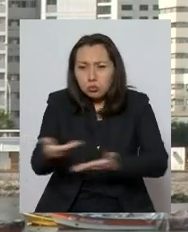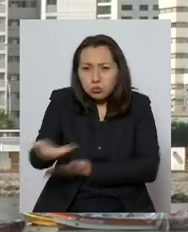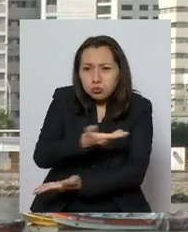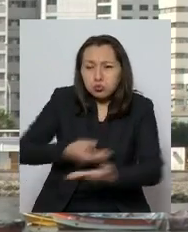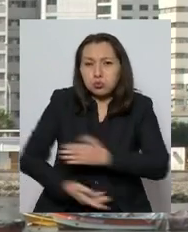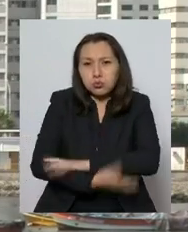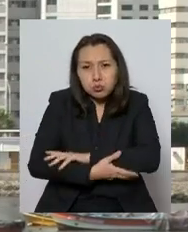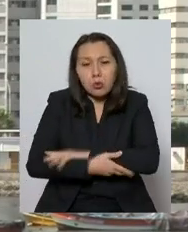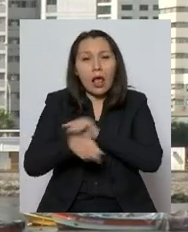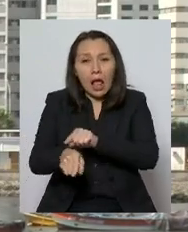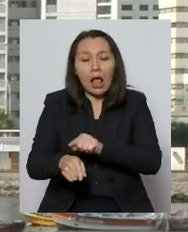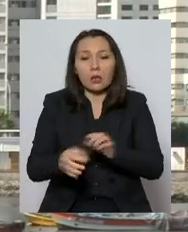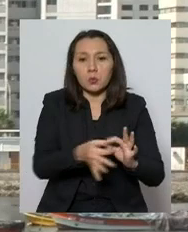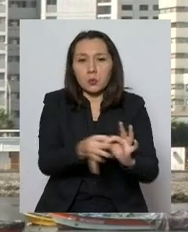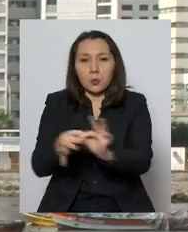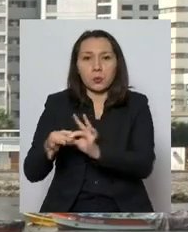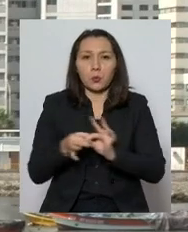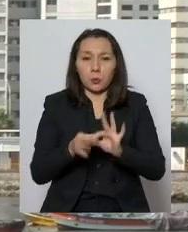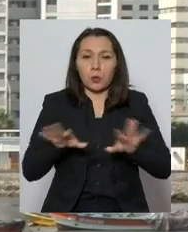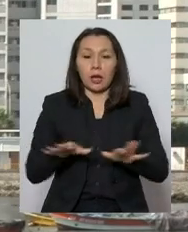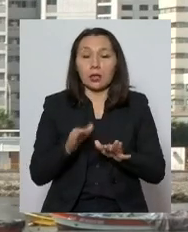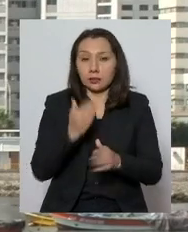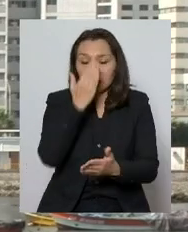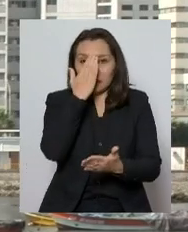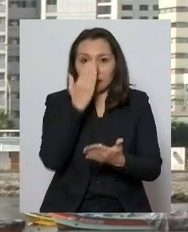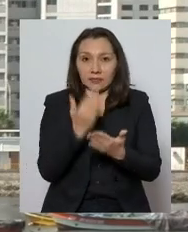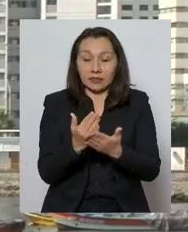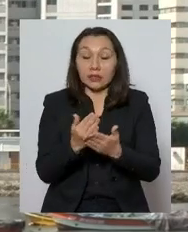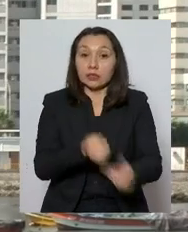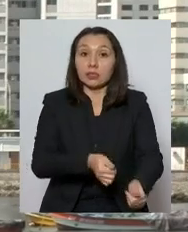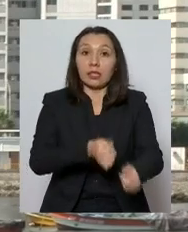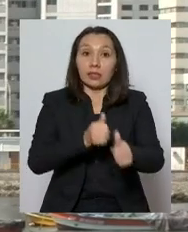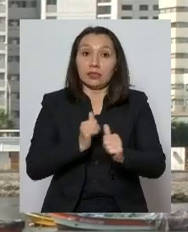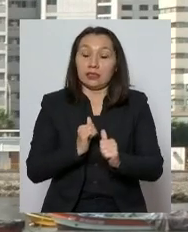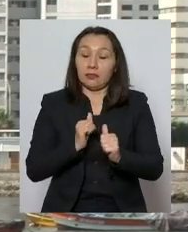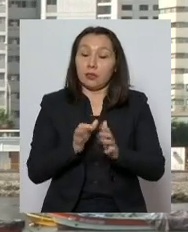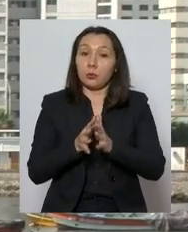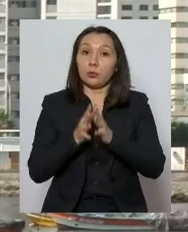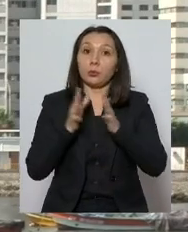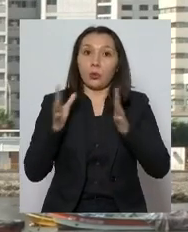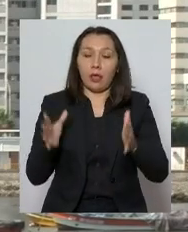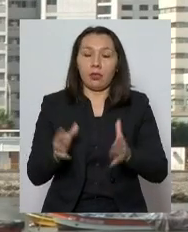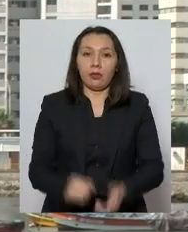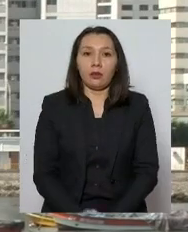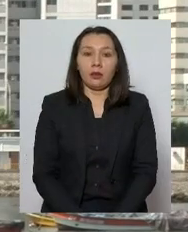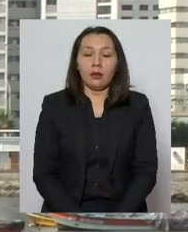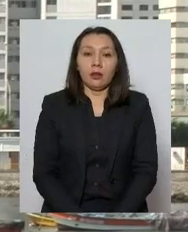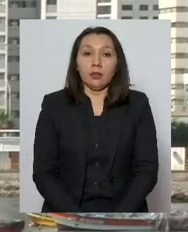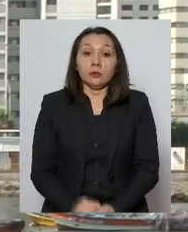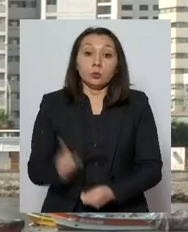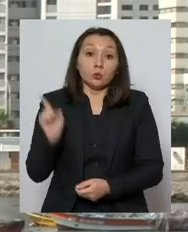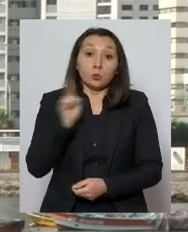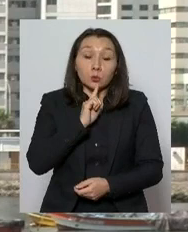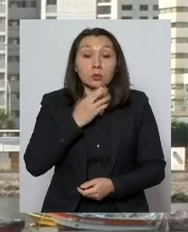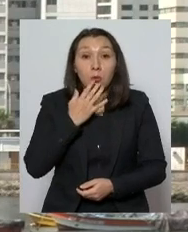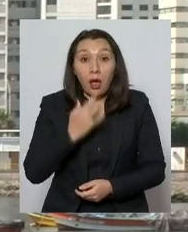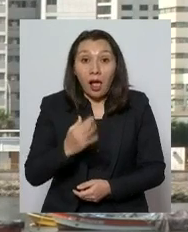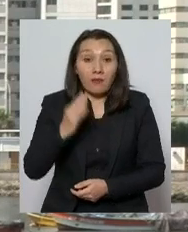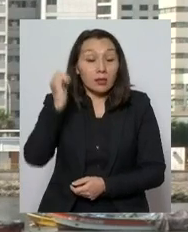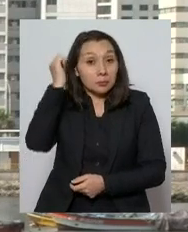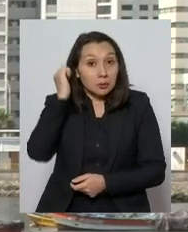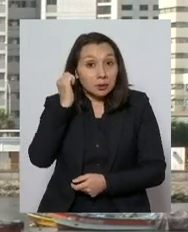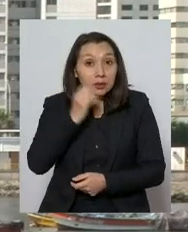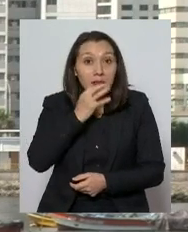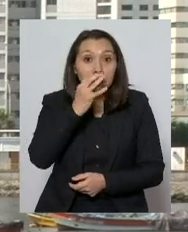a actuar con unidad frente a un desafío tremendo. Termina sus palabras el presidente